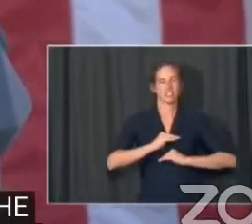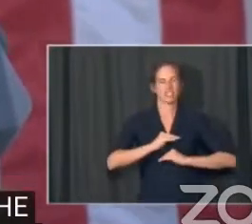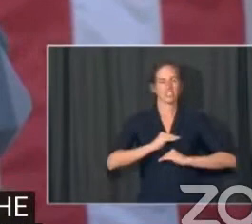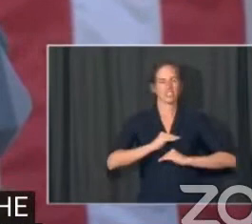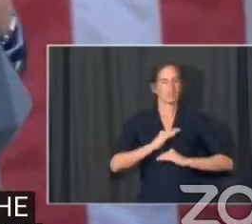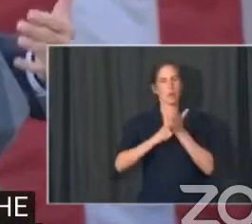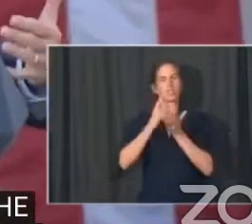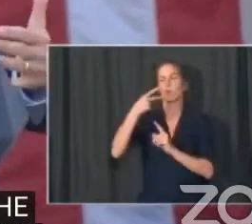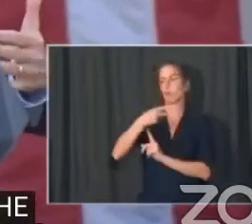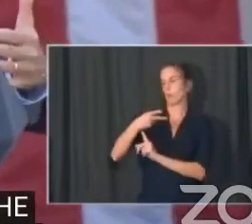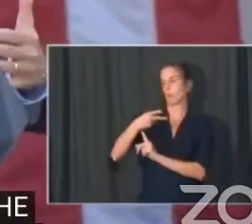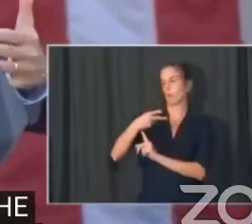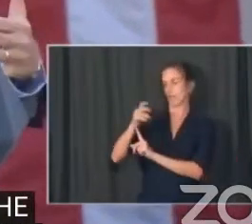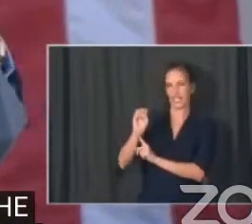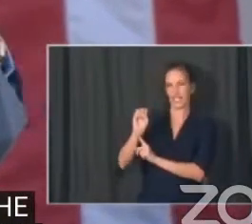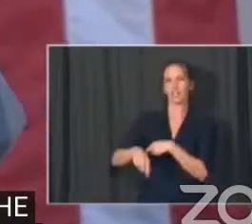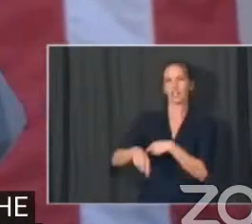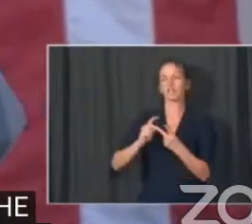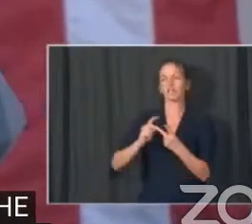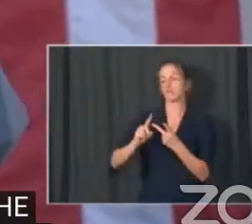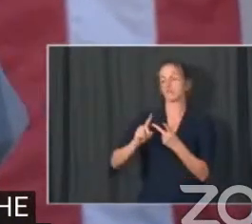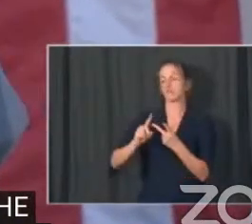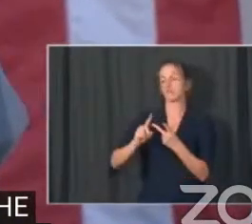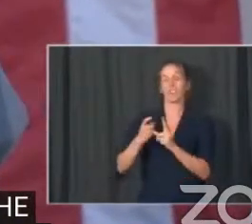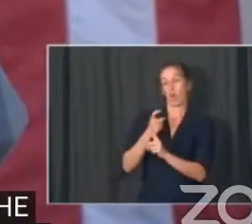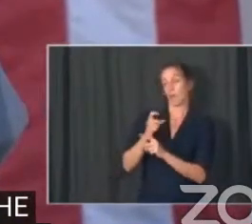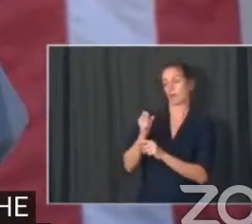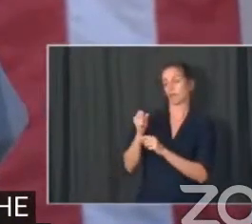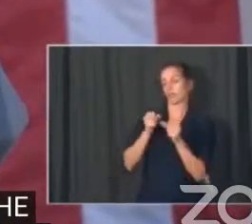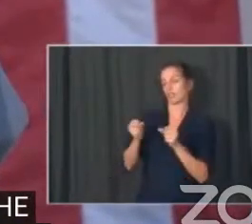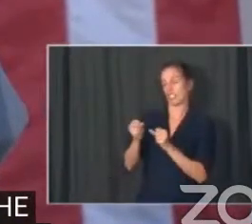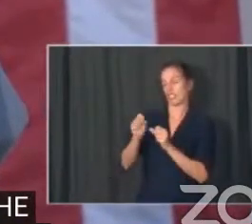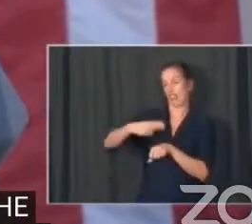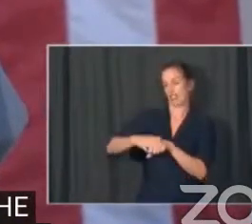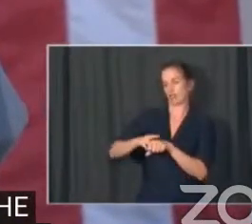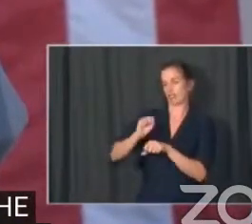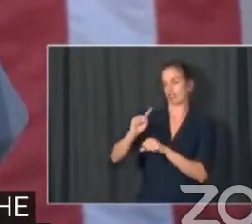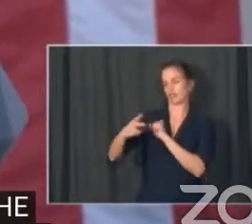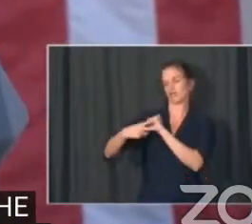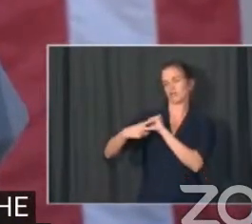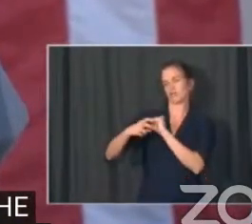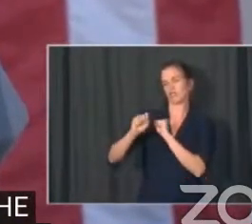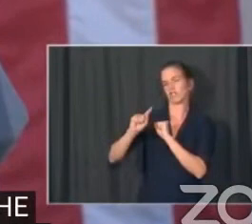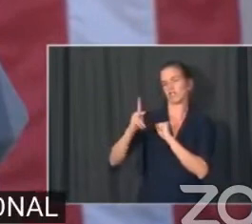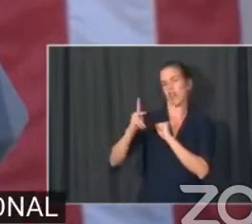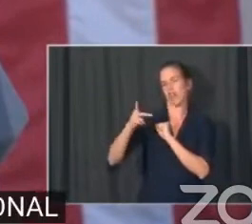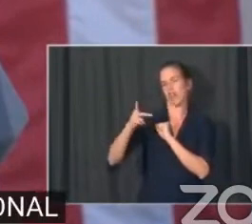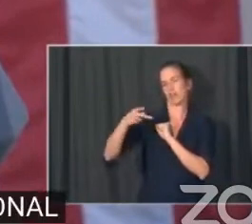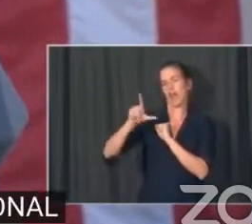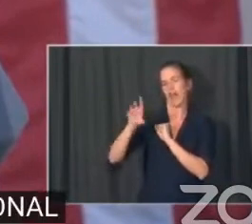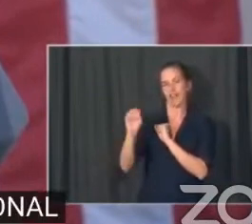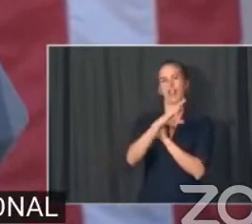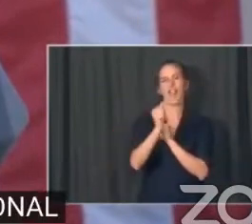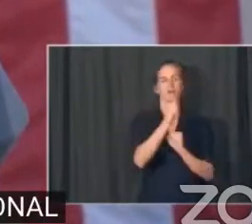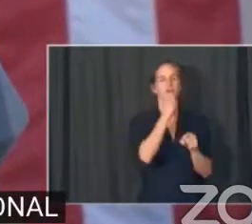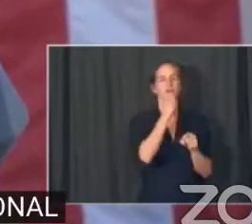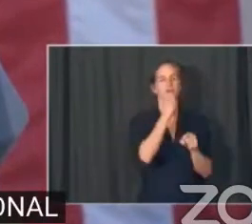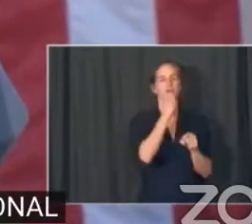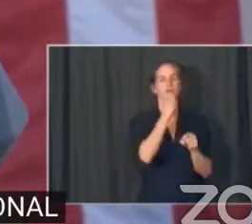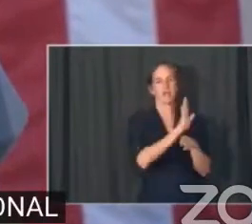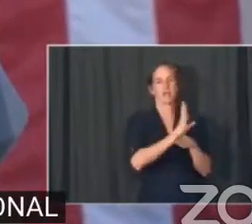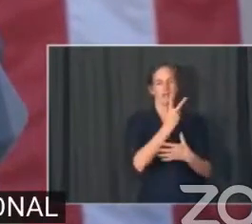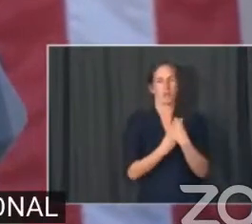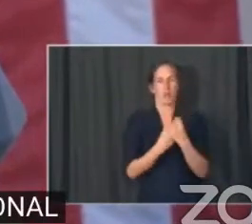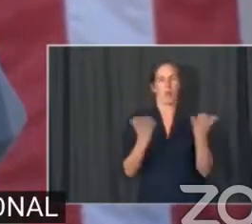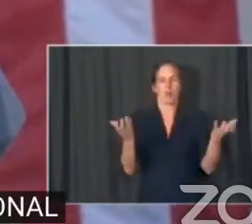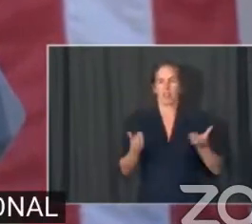from the De Strategic acuerdo a nuestro National equipo, Stockpile, also continuaremos from the commercial market, to make sure that disponibles para those que nos needs podamos are all reunir met. The para hacer